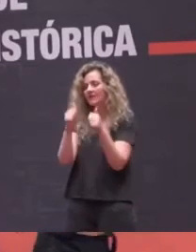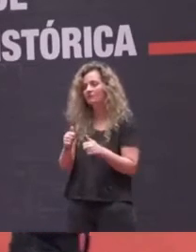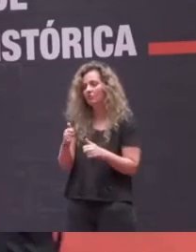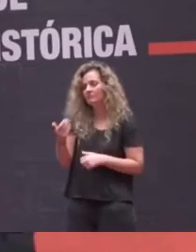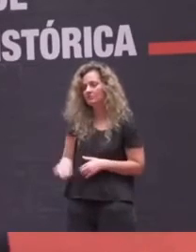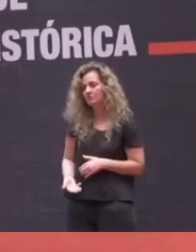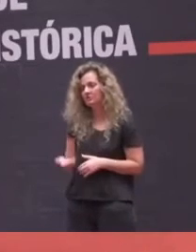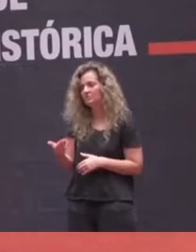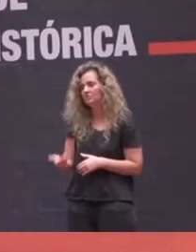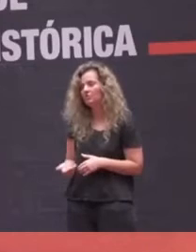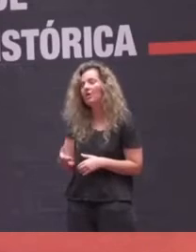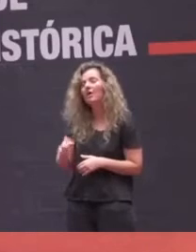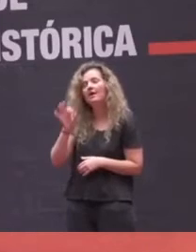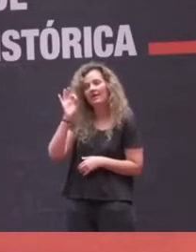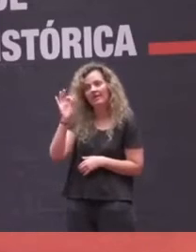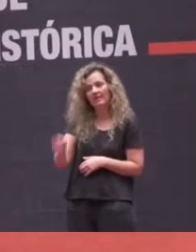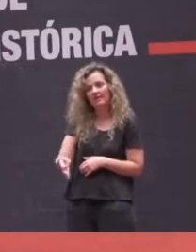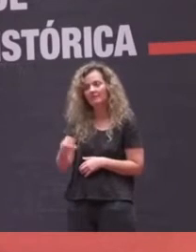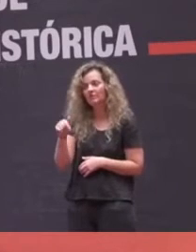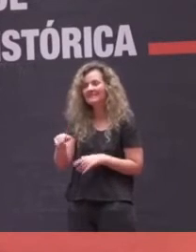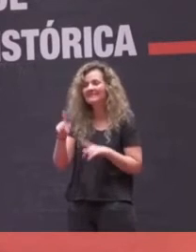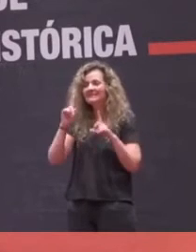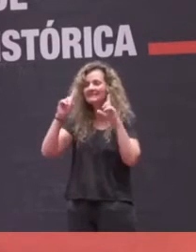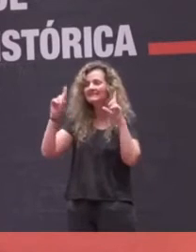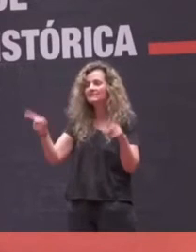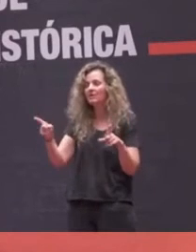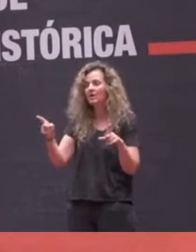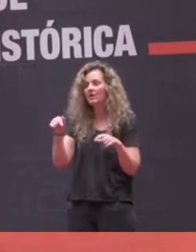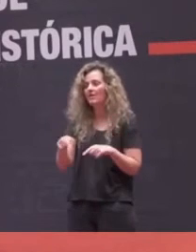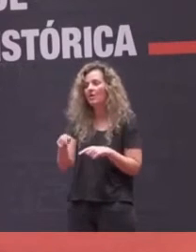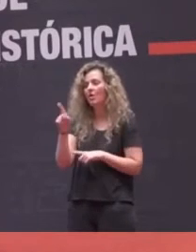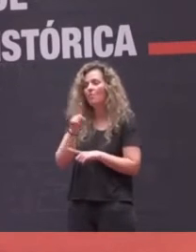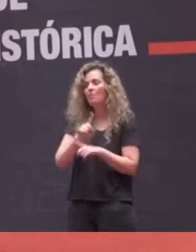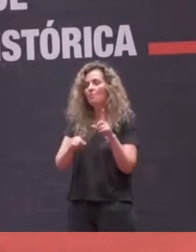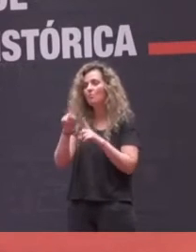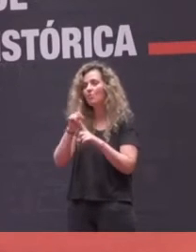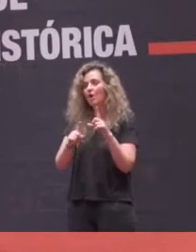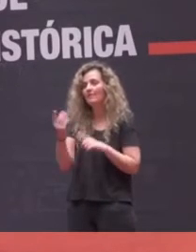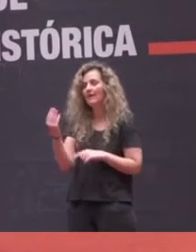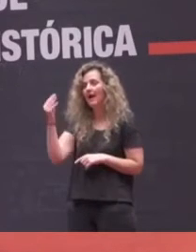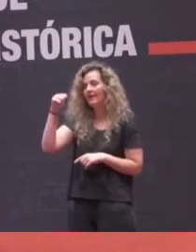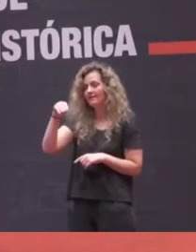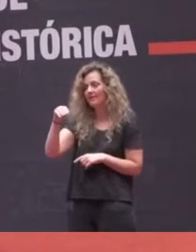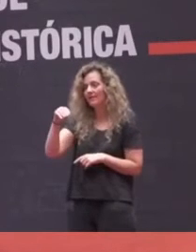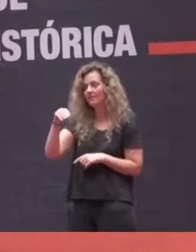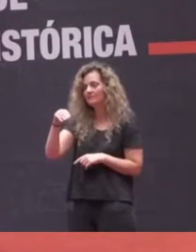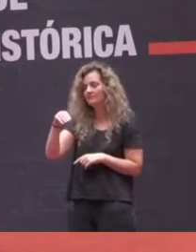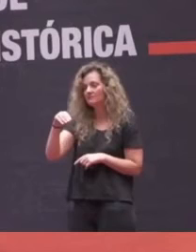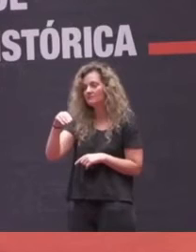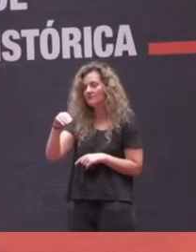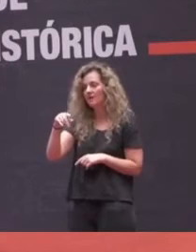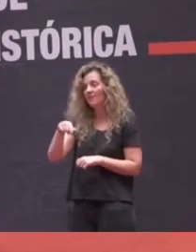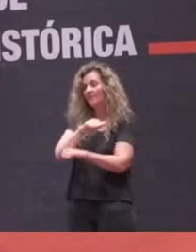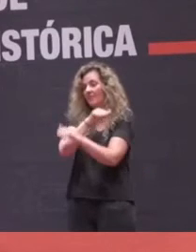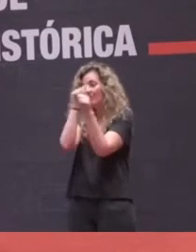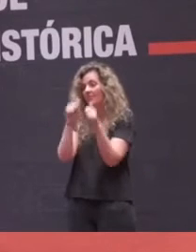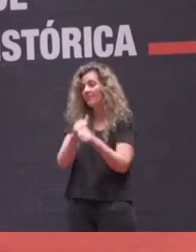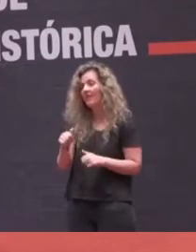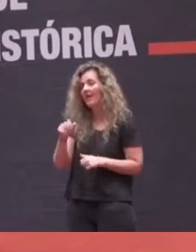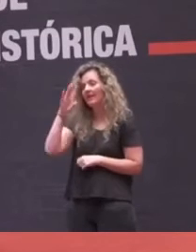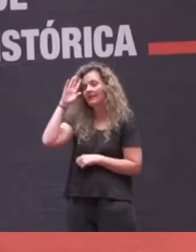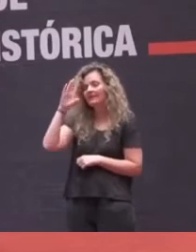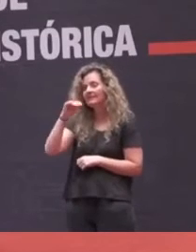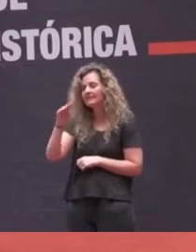fundamentales, y es cierto que en este caso había un problema engadido, que era que, de forma